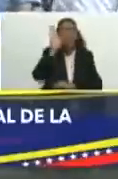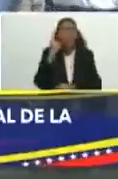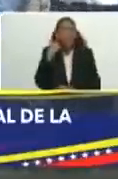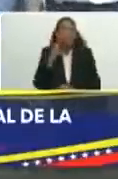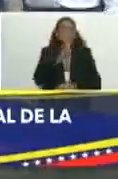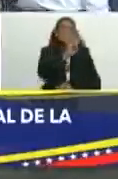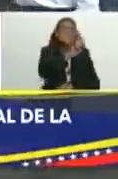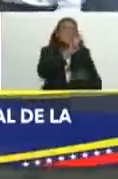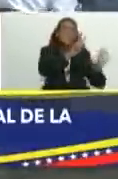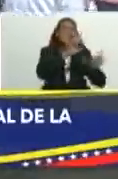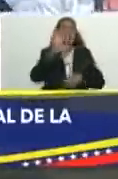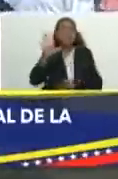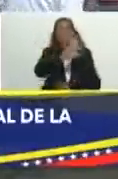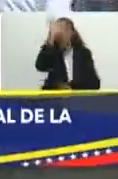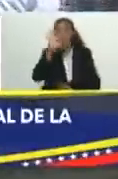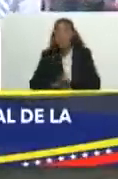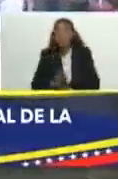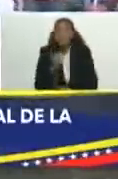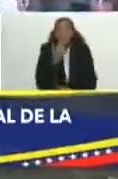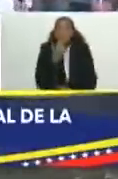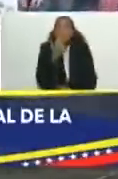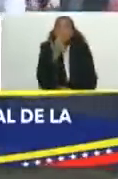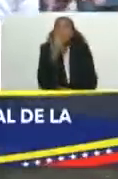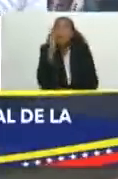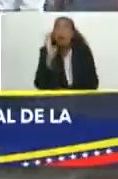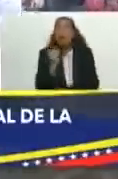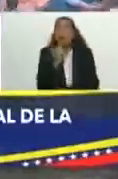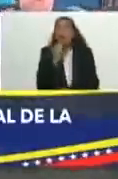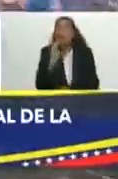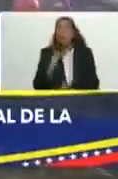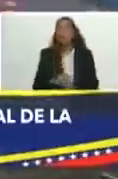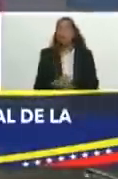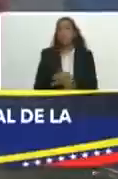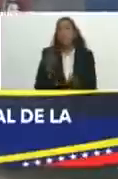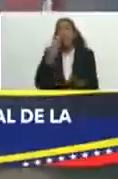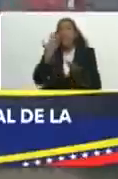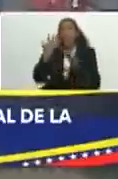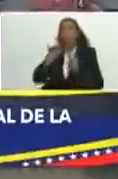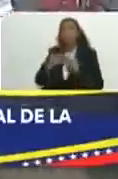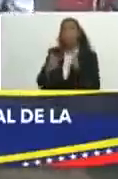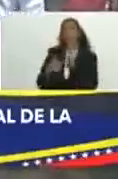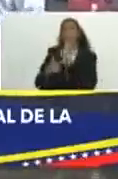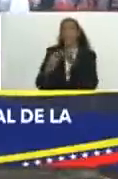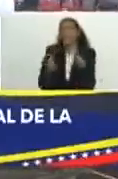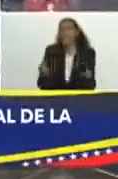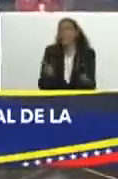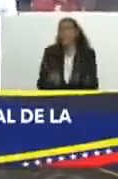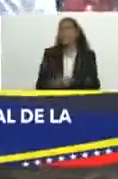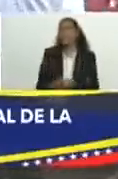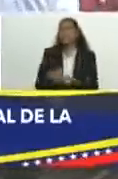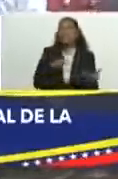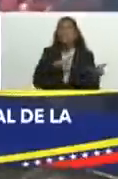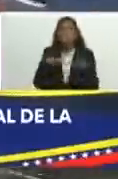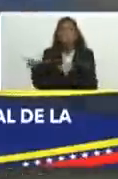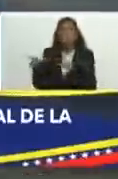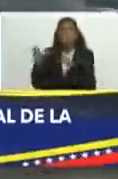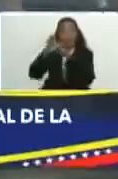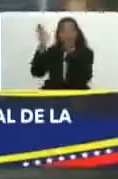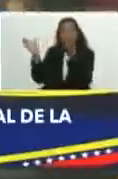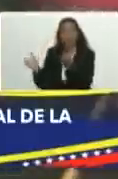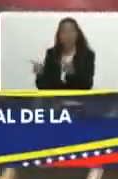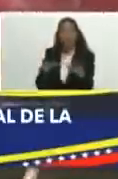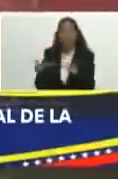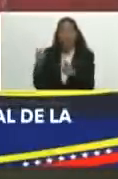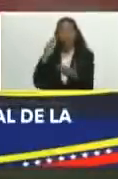al 75% como mínimo. ¿Qué me muestras aquí, Jimmy? Bueno, señor presidente, aquí estamos ya en el área vulcanizado, como puede